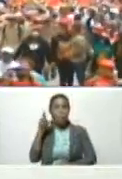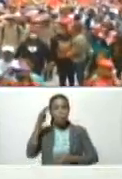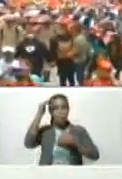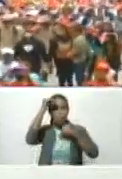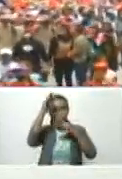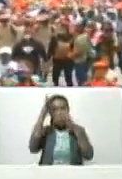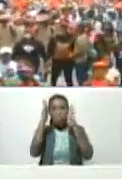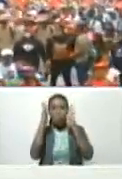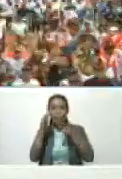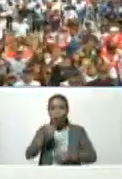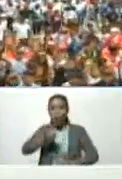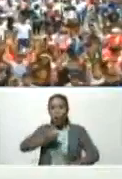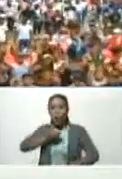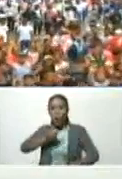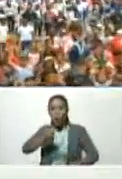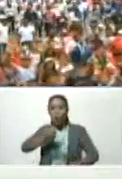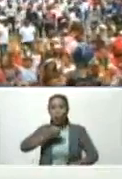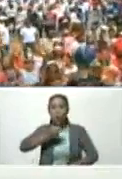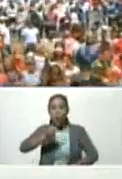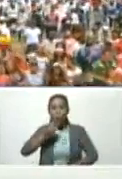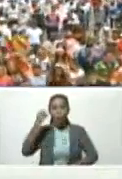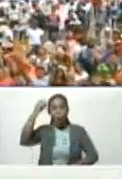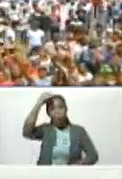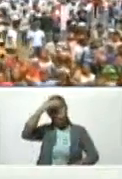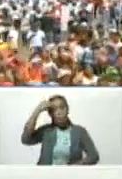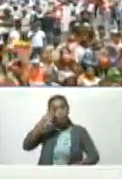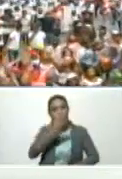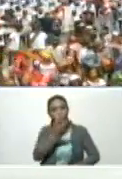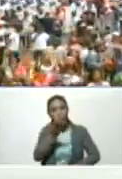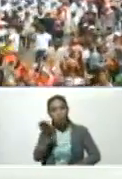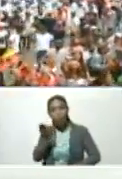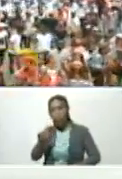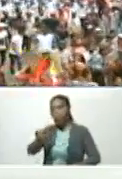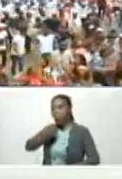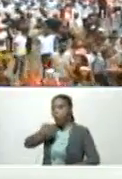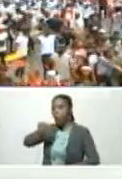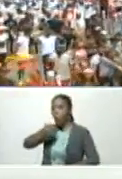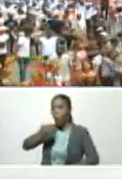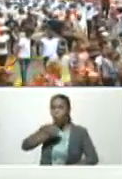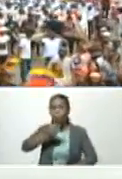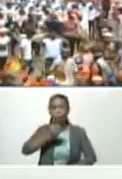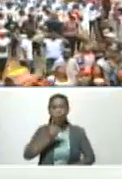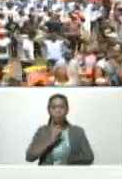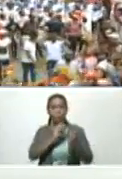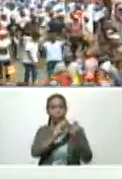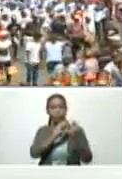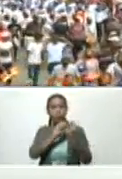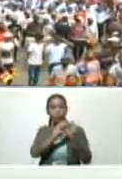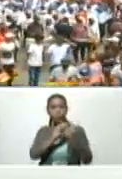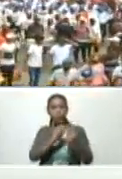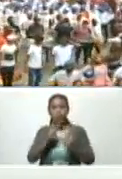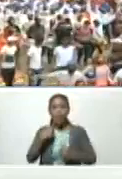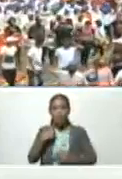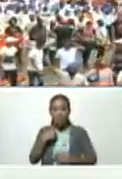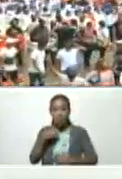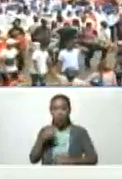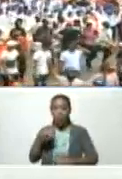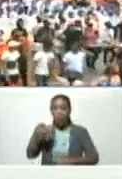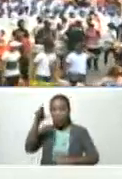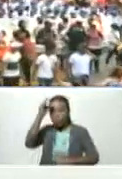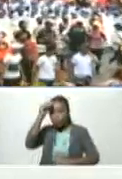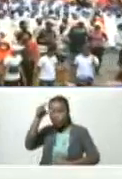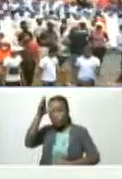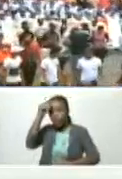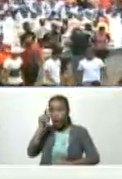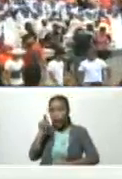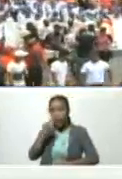las declaraciones, las opiniones de ustedes y me iba nutriendo de esa